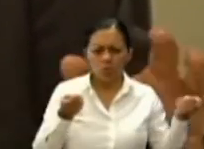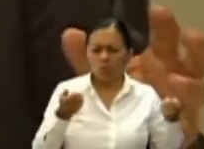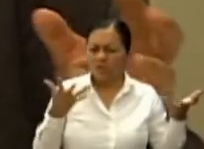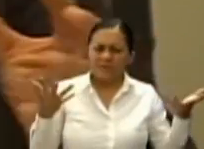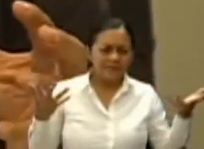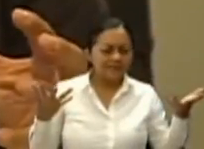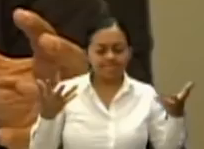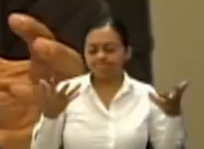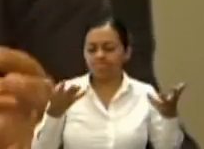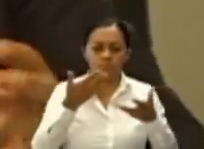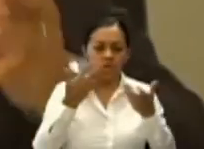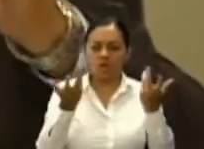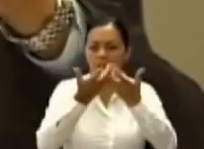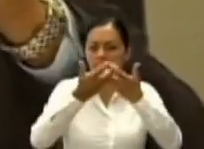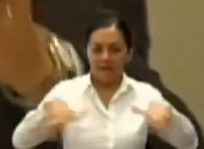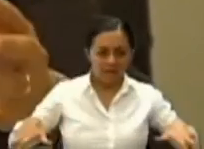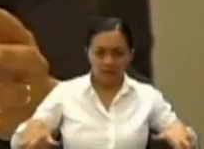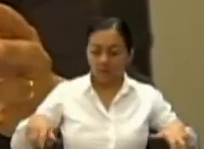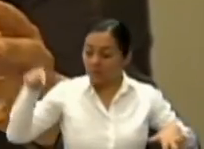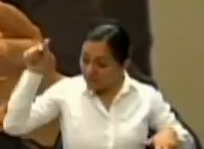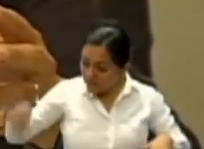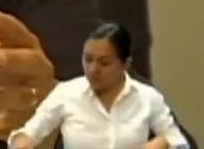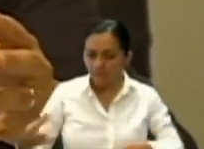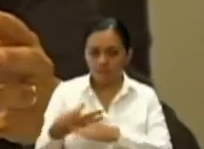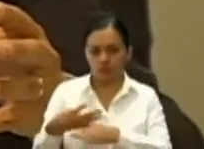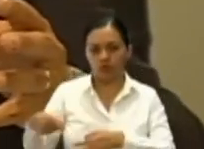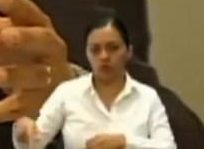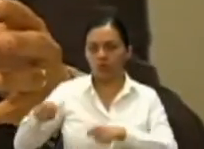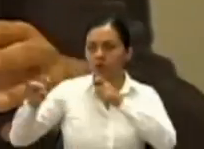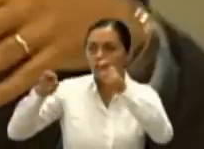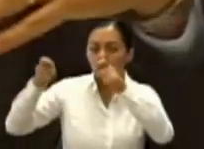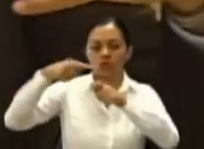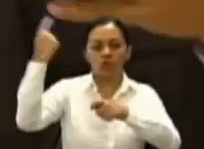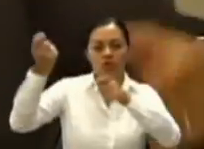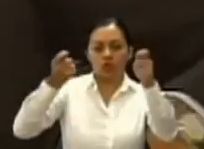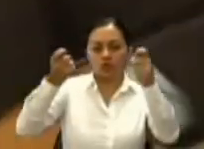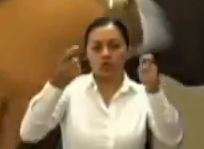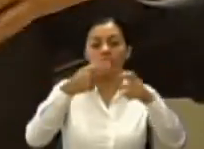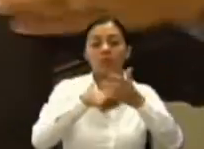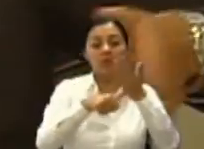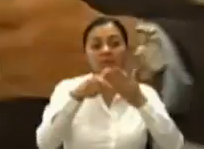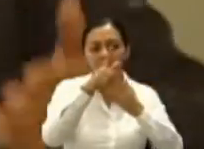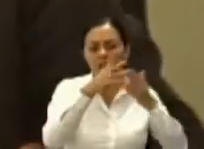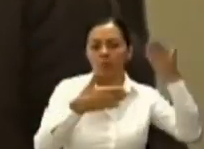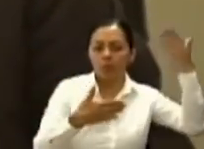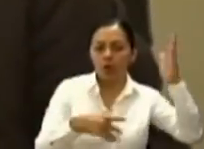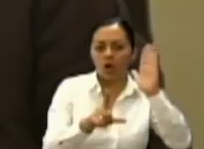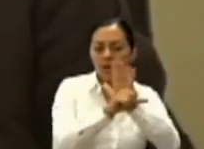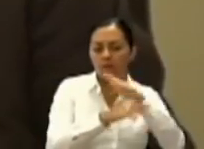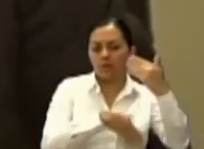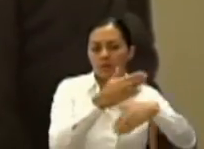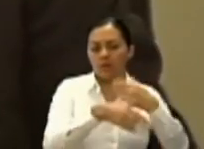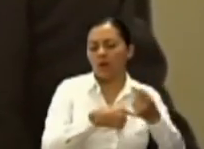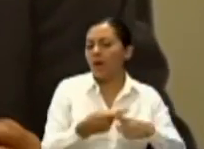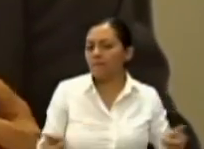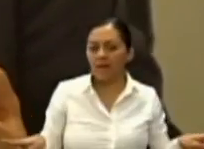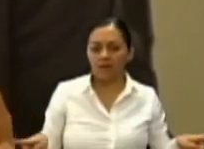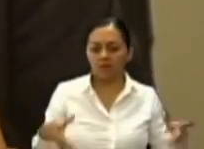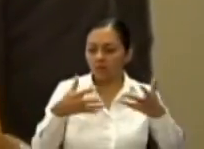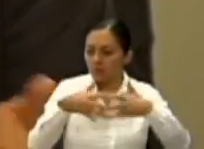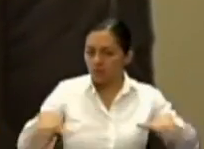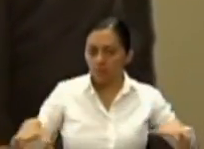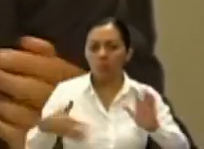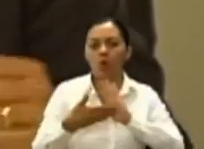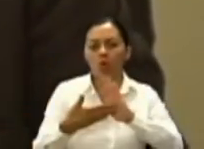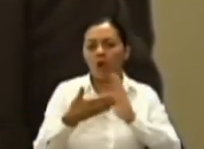ahora es un ente aparte dedicado exclusivamente a eso ya y el ministerio se dedica a las políticas etcétera entonces es un